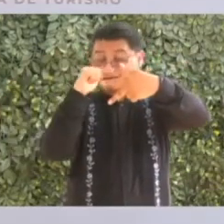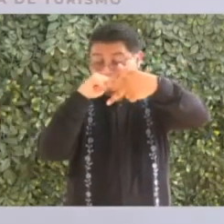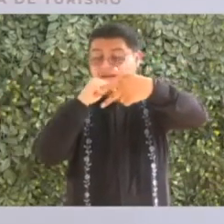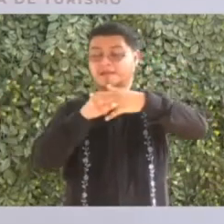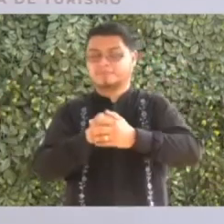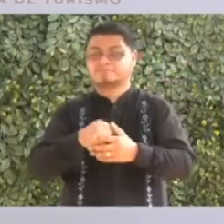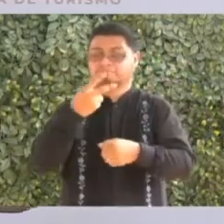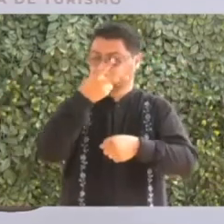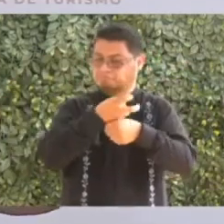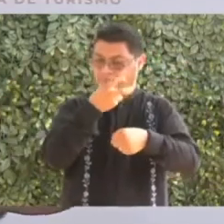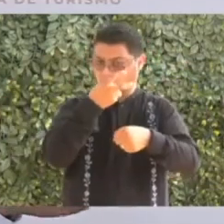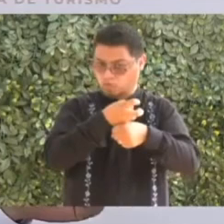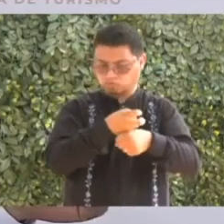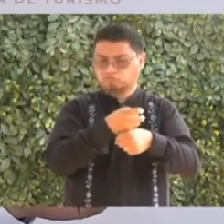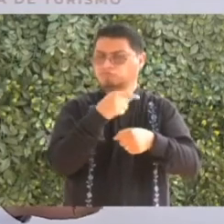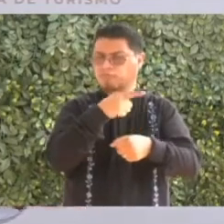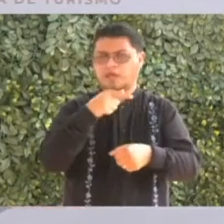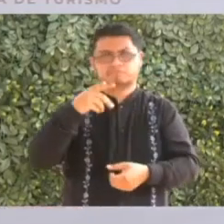hace como 18 años.